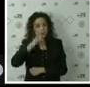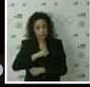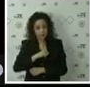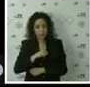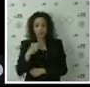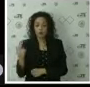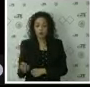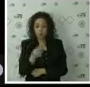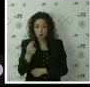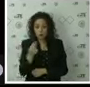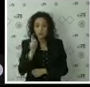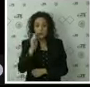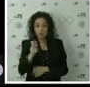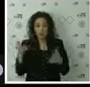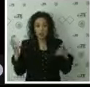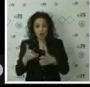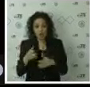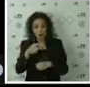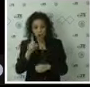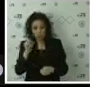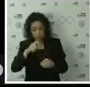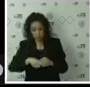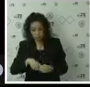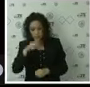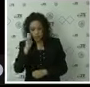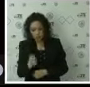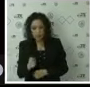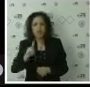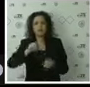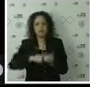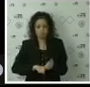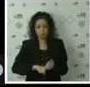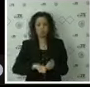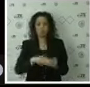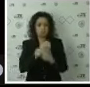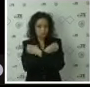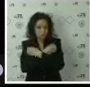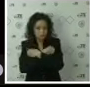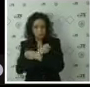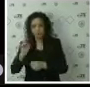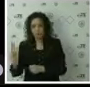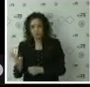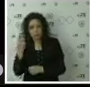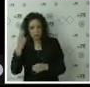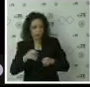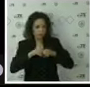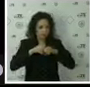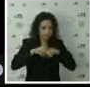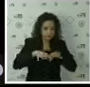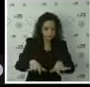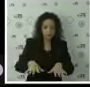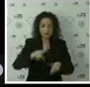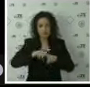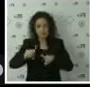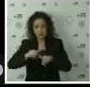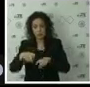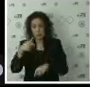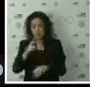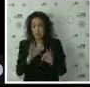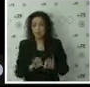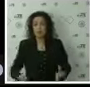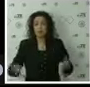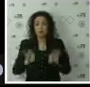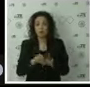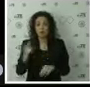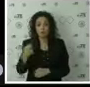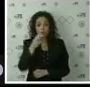al incorporarse es un ejercicio académico, un ejercicio de oratoria, un ejercicio de difusión, un ejercicio de posicionamiento. Pero es muy importante que